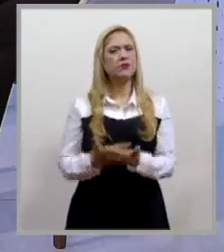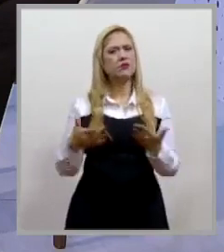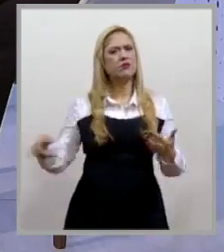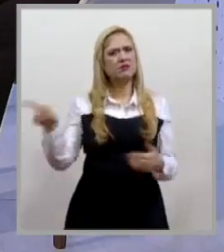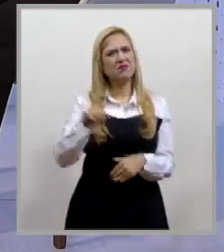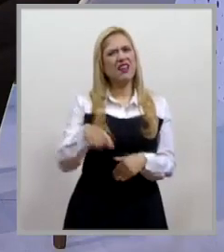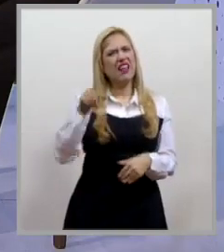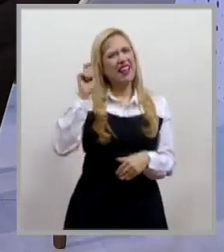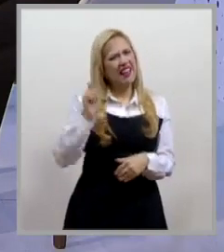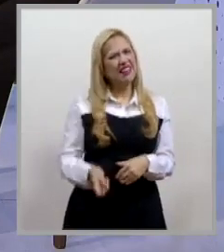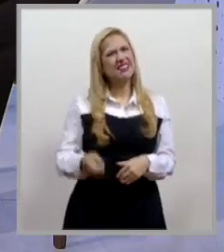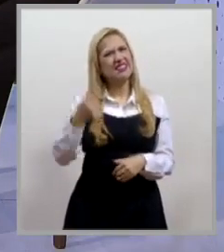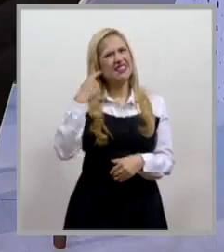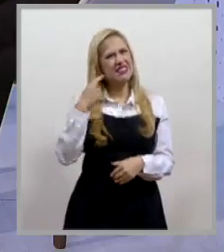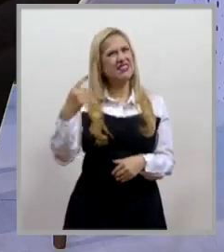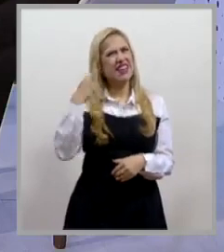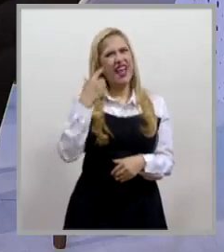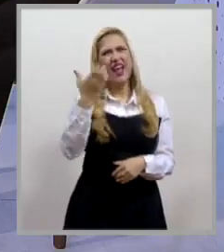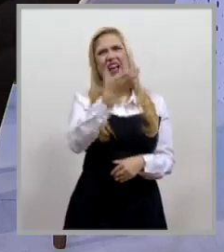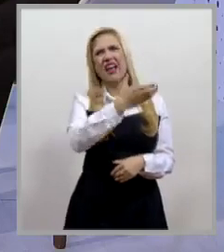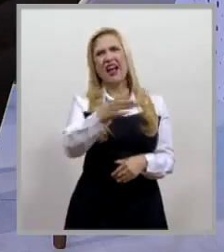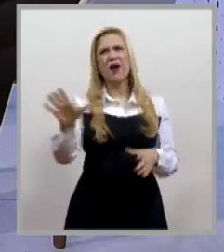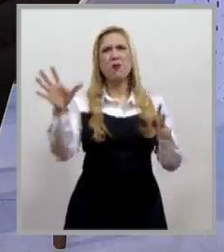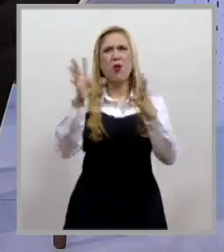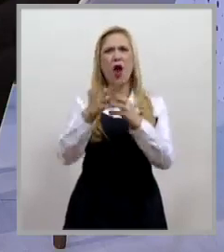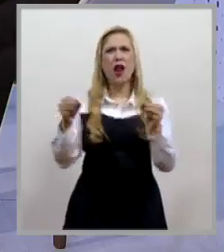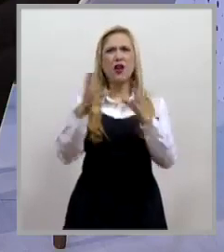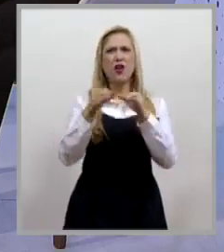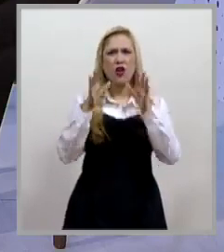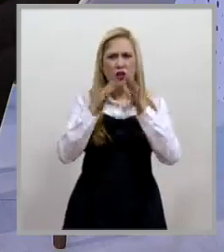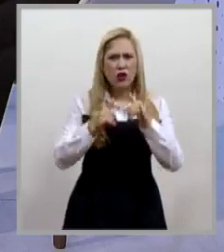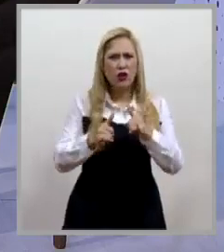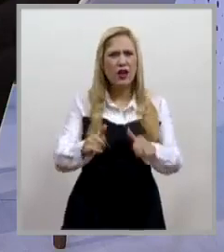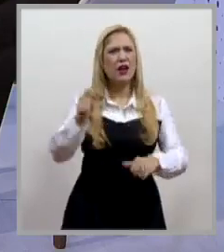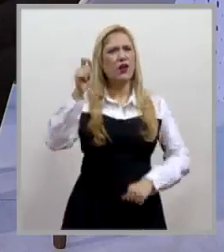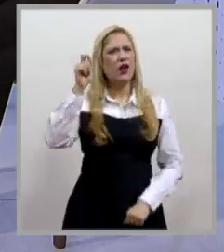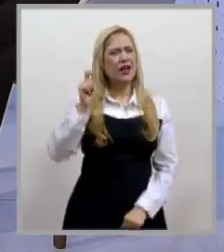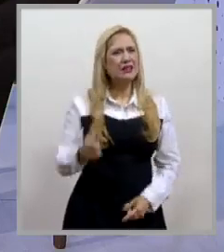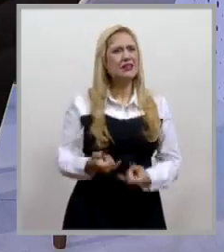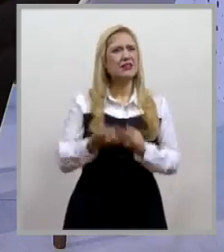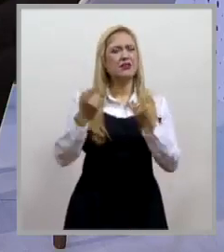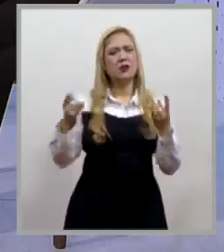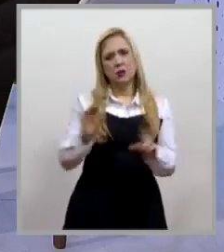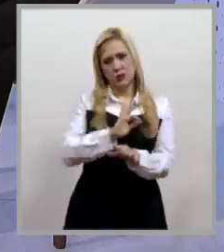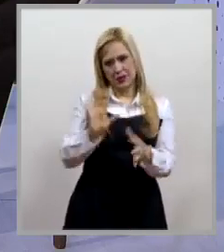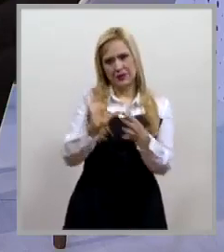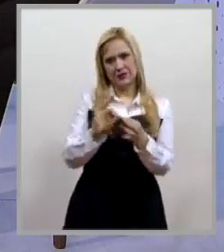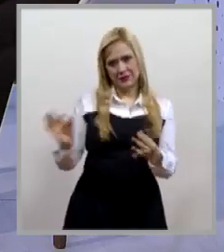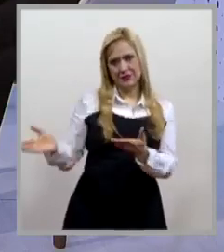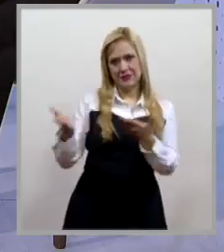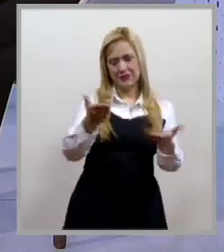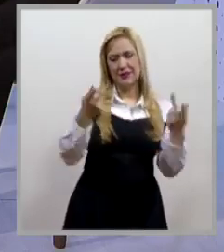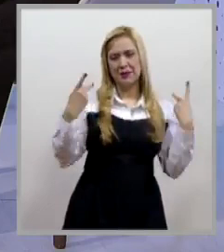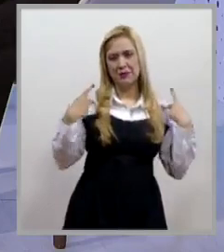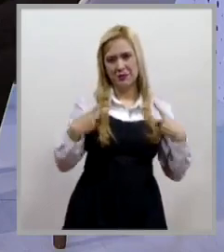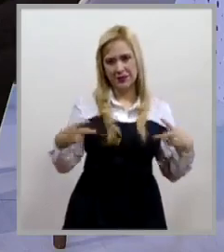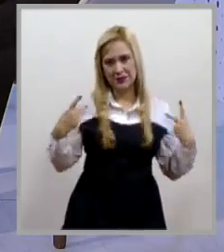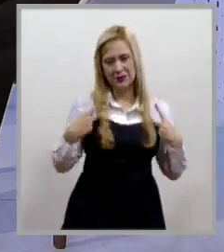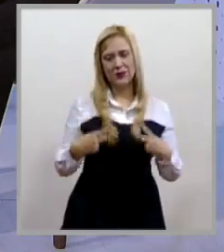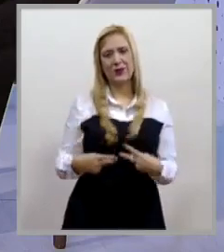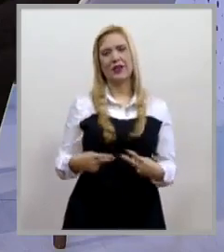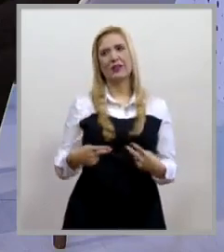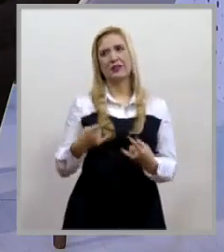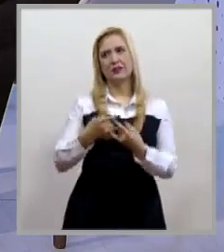importante saber qué se decidió, por qué se condenó al Estado mexicano y qué trascendencia tiene ya después de varios años, pero que